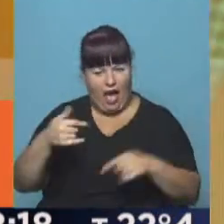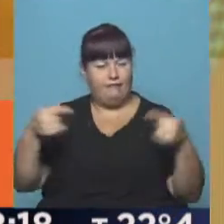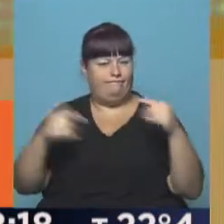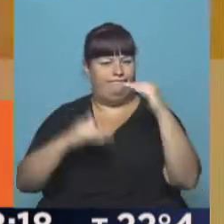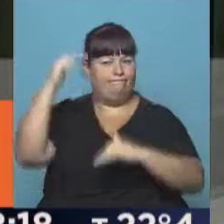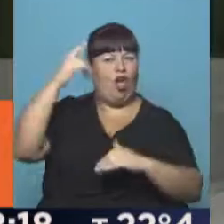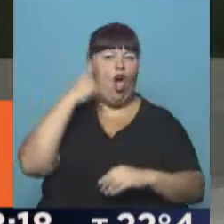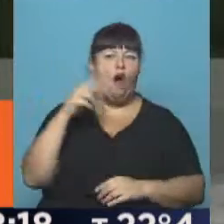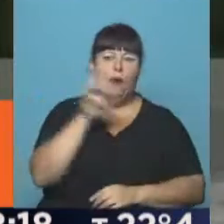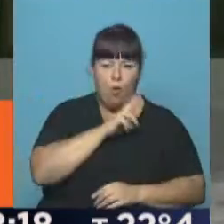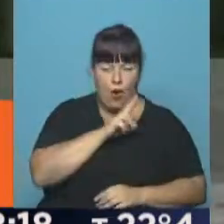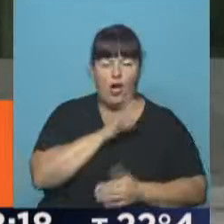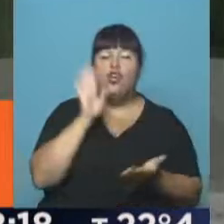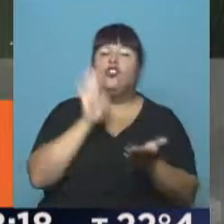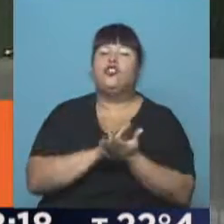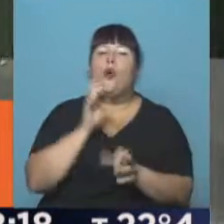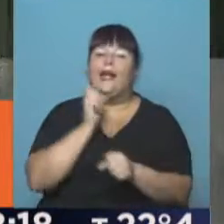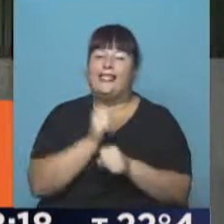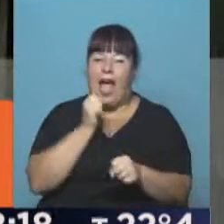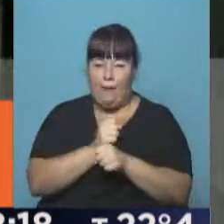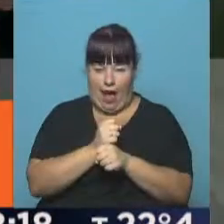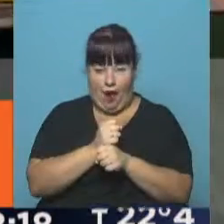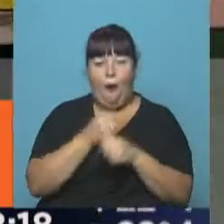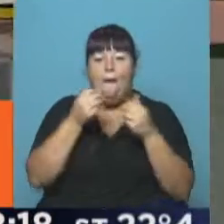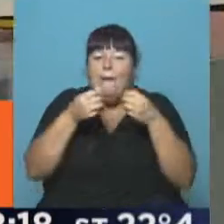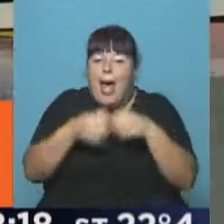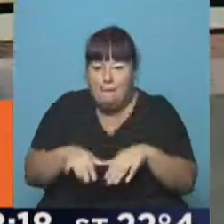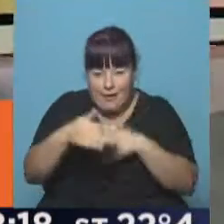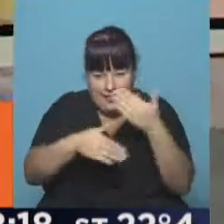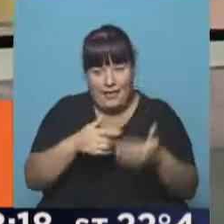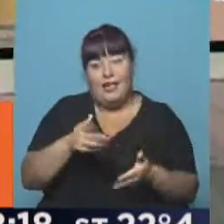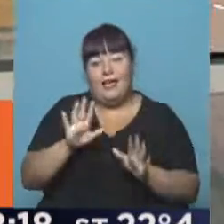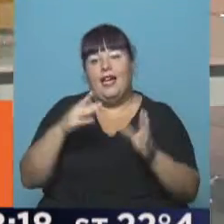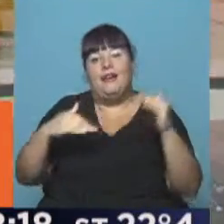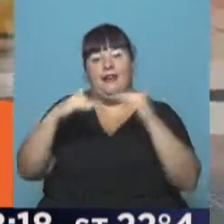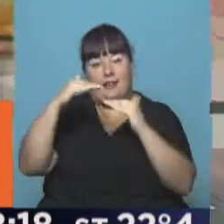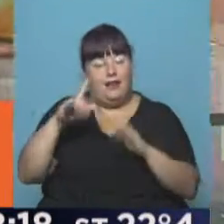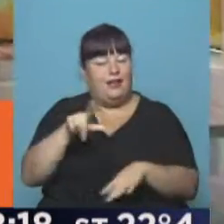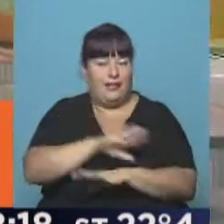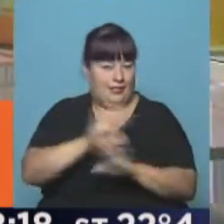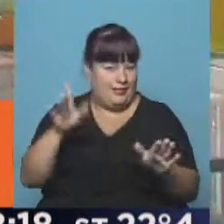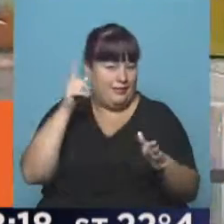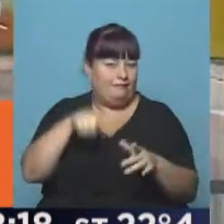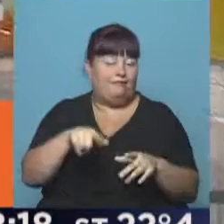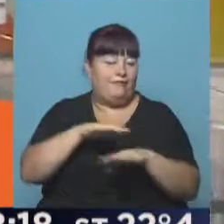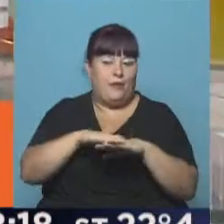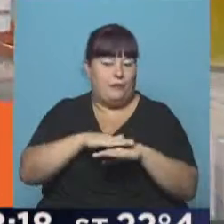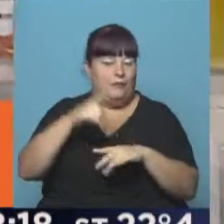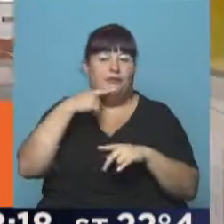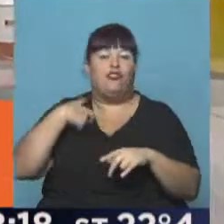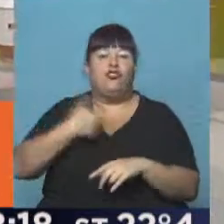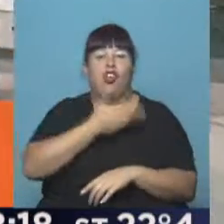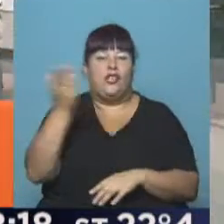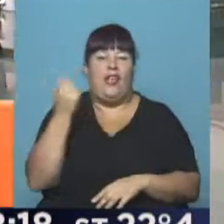entre el hombre y la mujer en cuanto a los trabajos, como para arrancar. Bueno, la eso es disparidad de género. paradigmático, ¿no? Es de base en unas